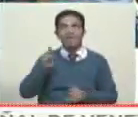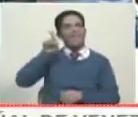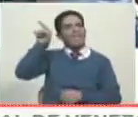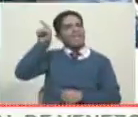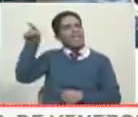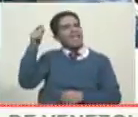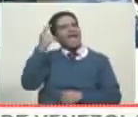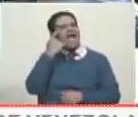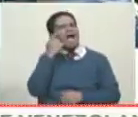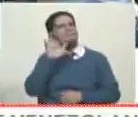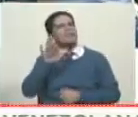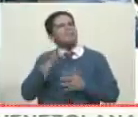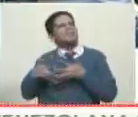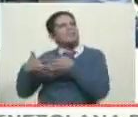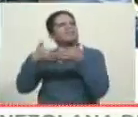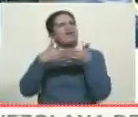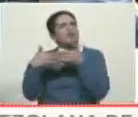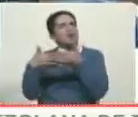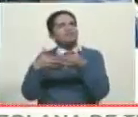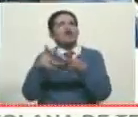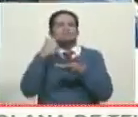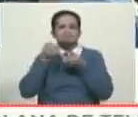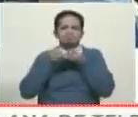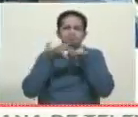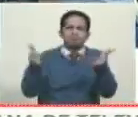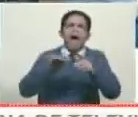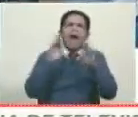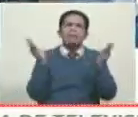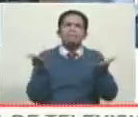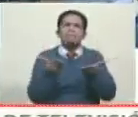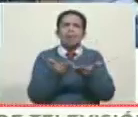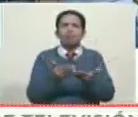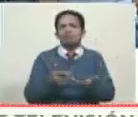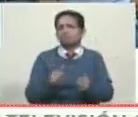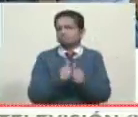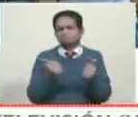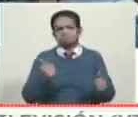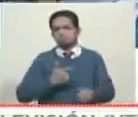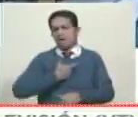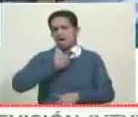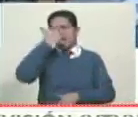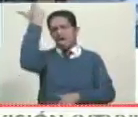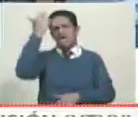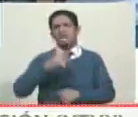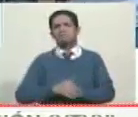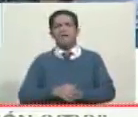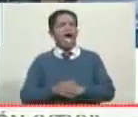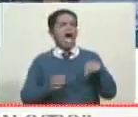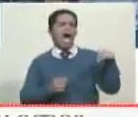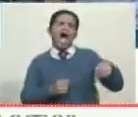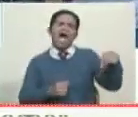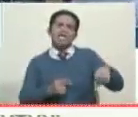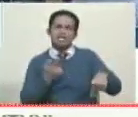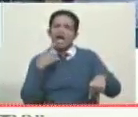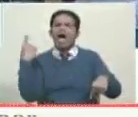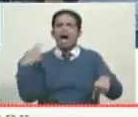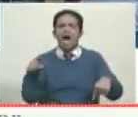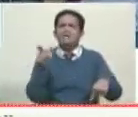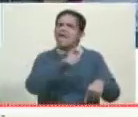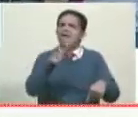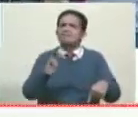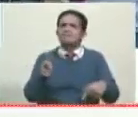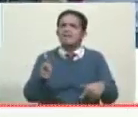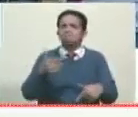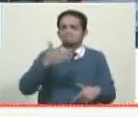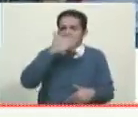y nos dicen y dicen al mundo con un descaro absoluto ya que dice luna de hezbollah ellos son